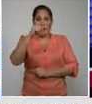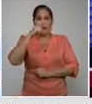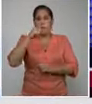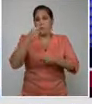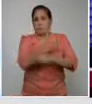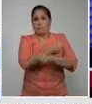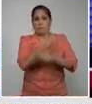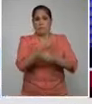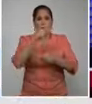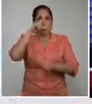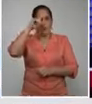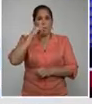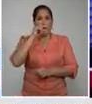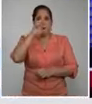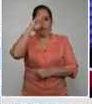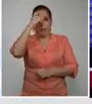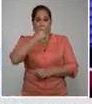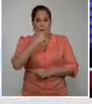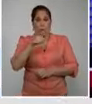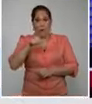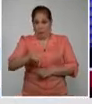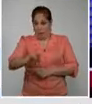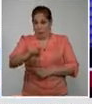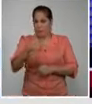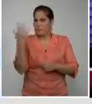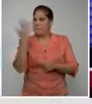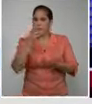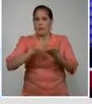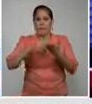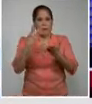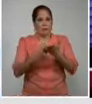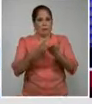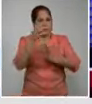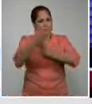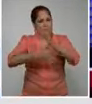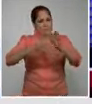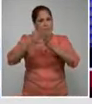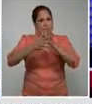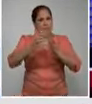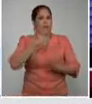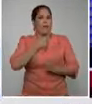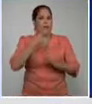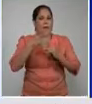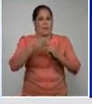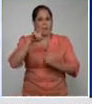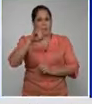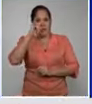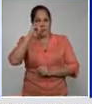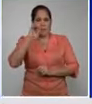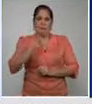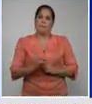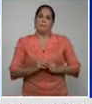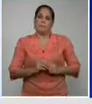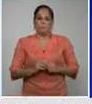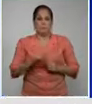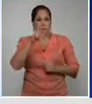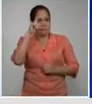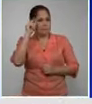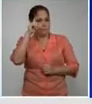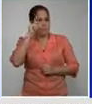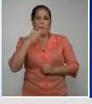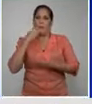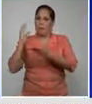y se ha incorporado también en nuestra transmisión la intérprete de lengua de señas, Eileen Coto. Doctora, bienvenida. Es la primera vez que